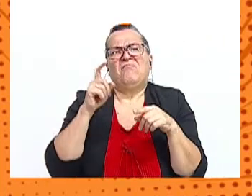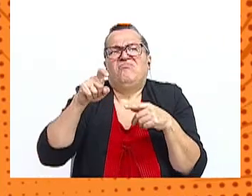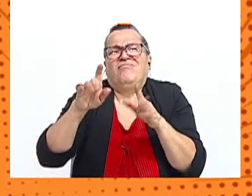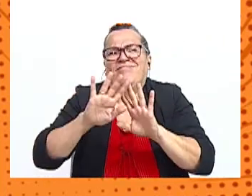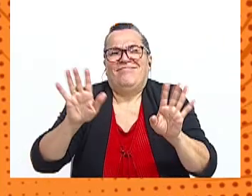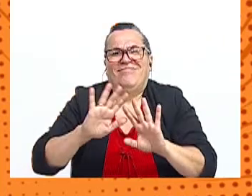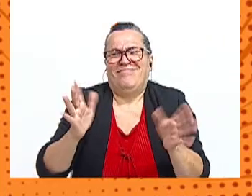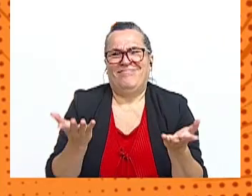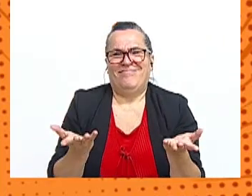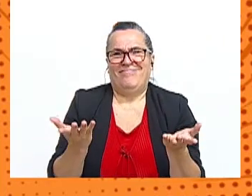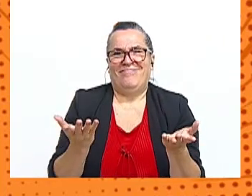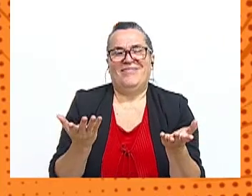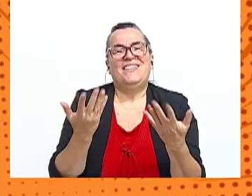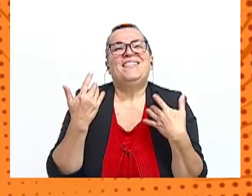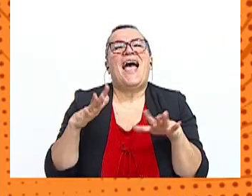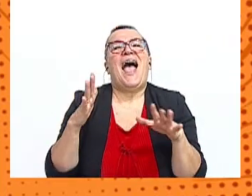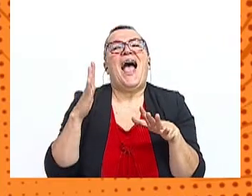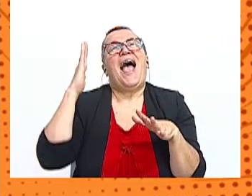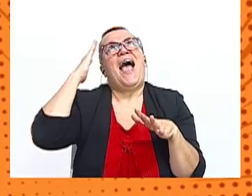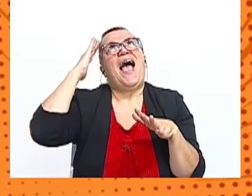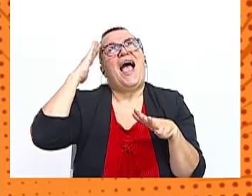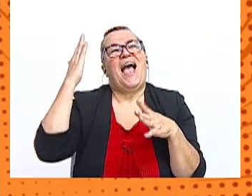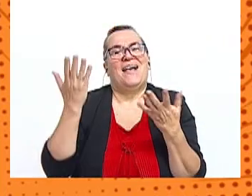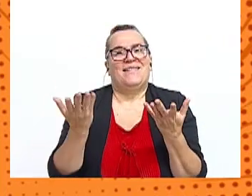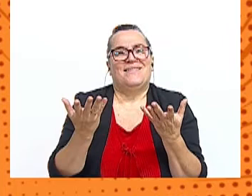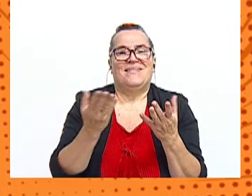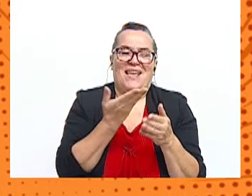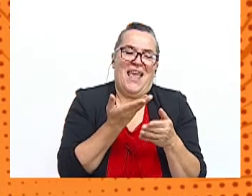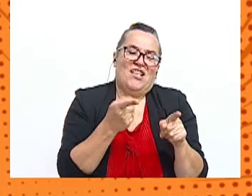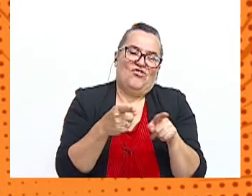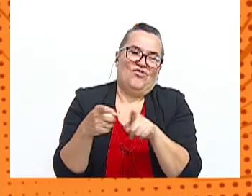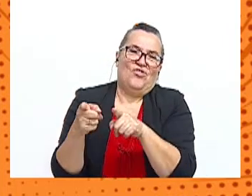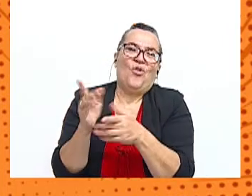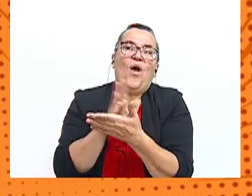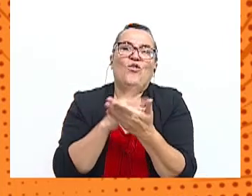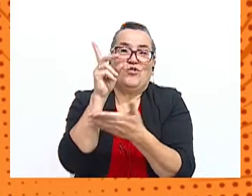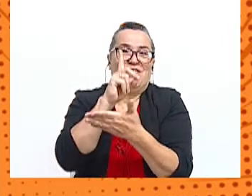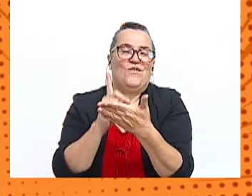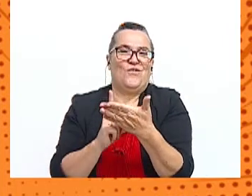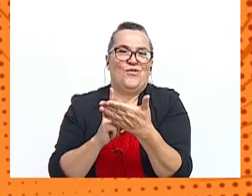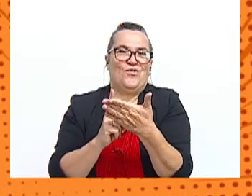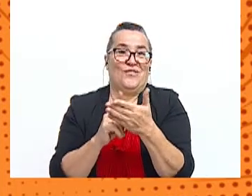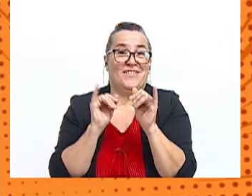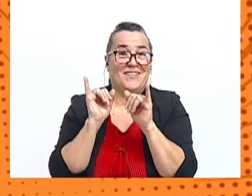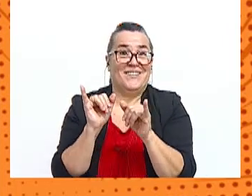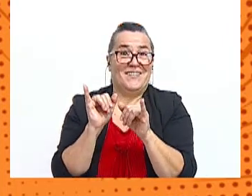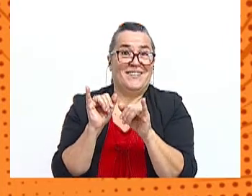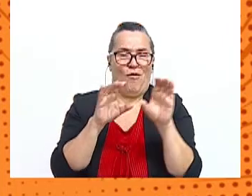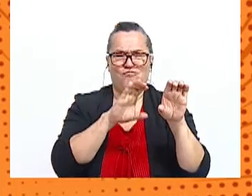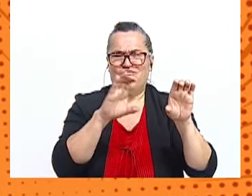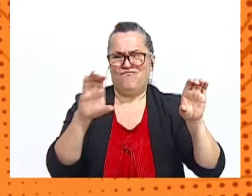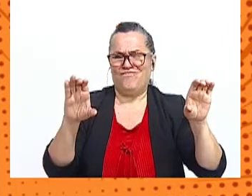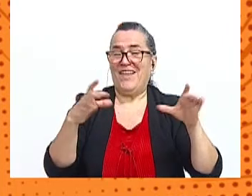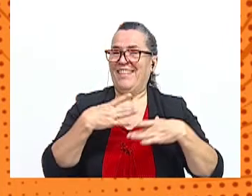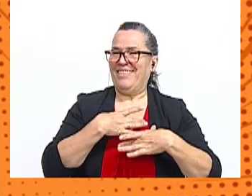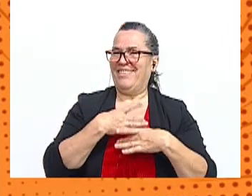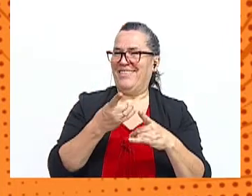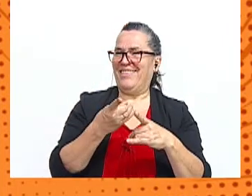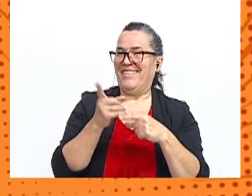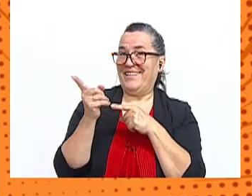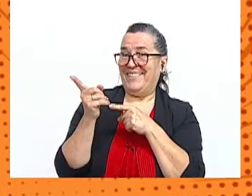necesario. Simplemente se nos sugieren algunos hechos con algunos dibujos, con ciertos dibujos. ¿Ven qué interesante?